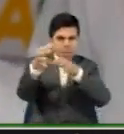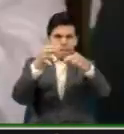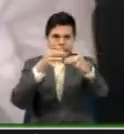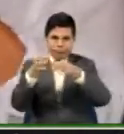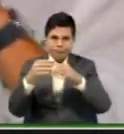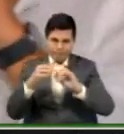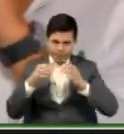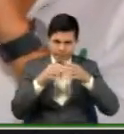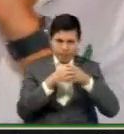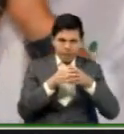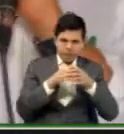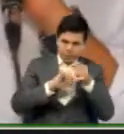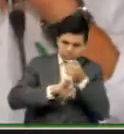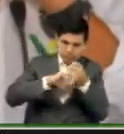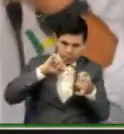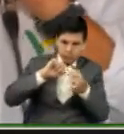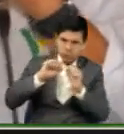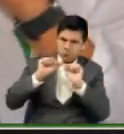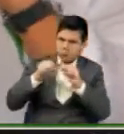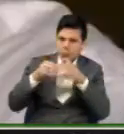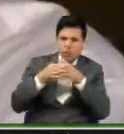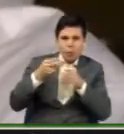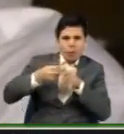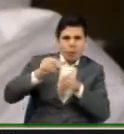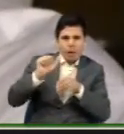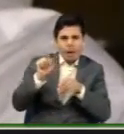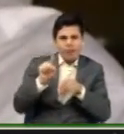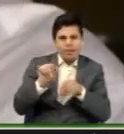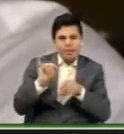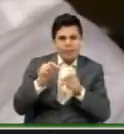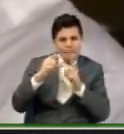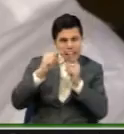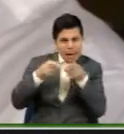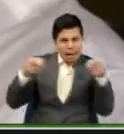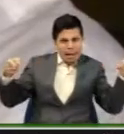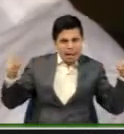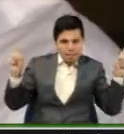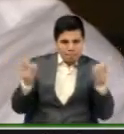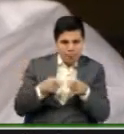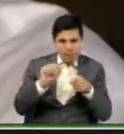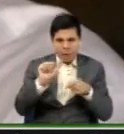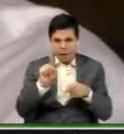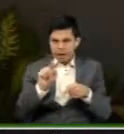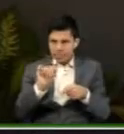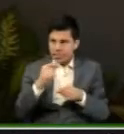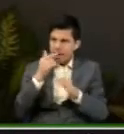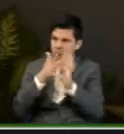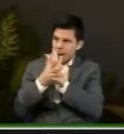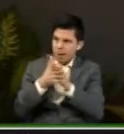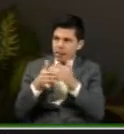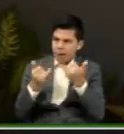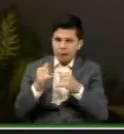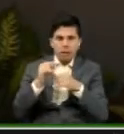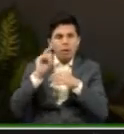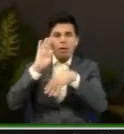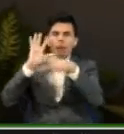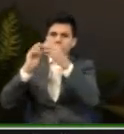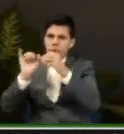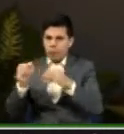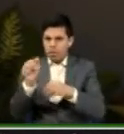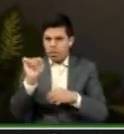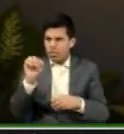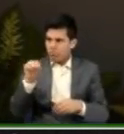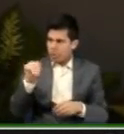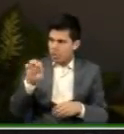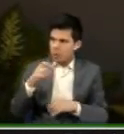motivos del partido así para proponerlo como candidato a la alcaldía de la capital santandereana. Con Jaime Vargas hicimos un acuerdo programático. La Alianza